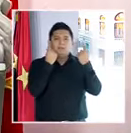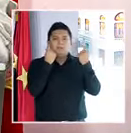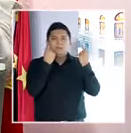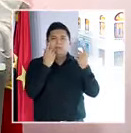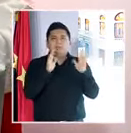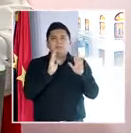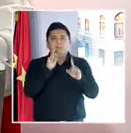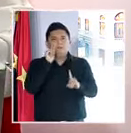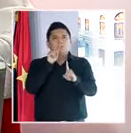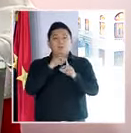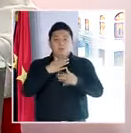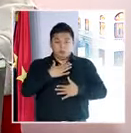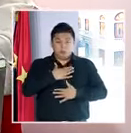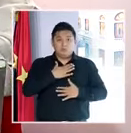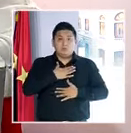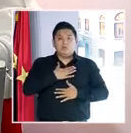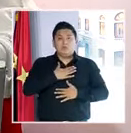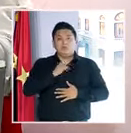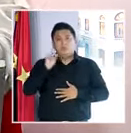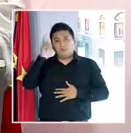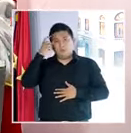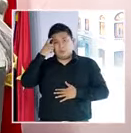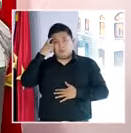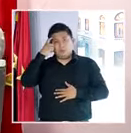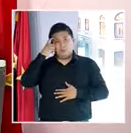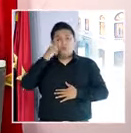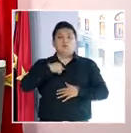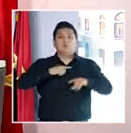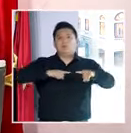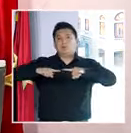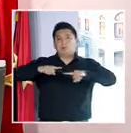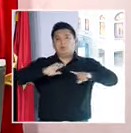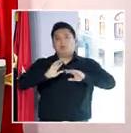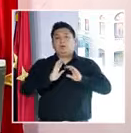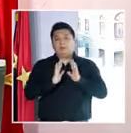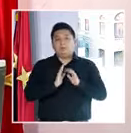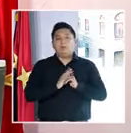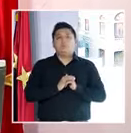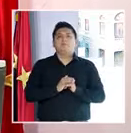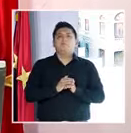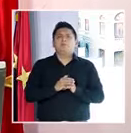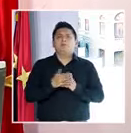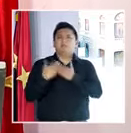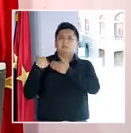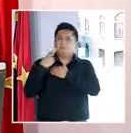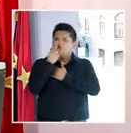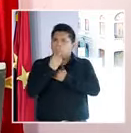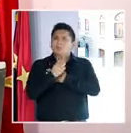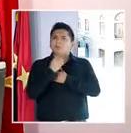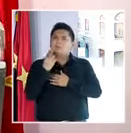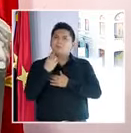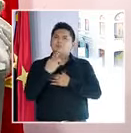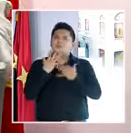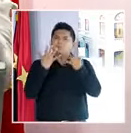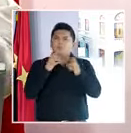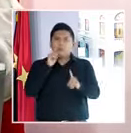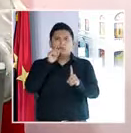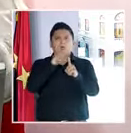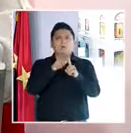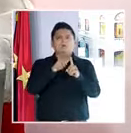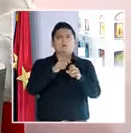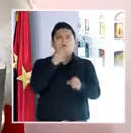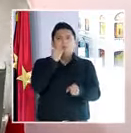particular, en mi condición de administrador público, ese reto tan inmenso de sacar